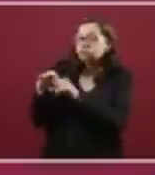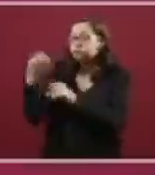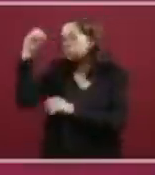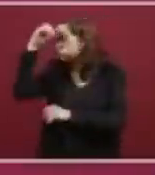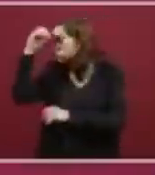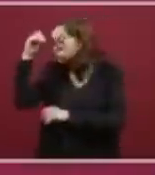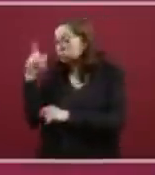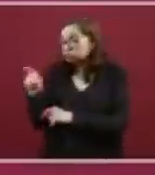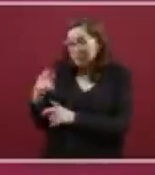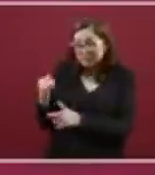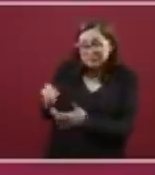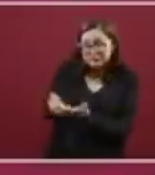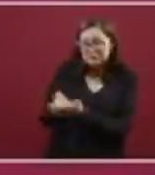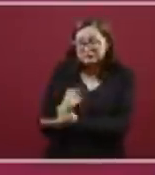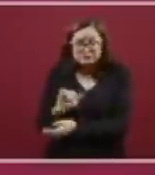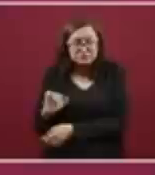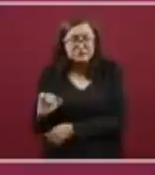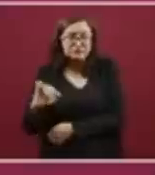que